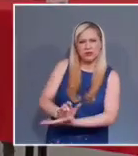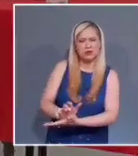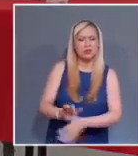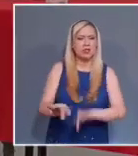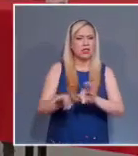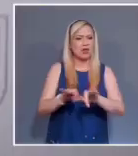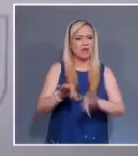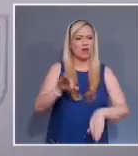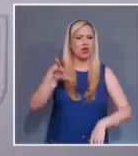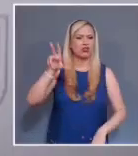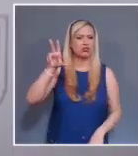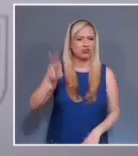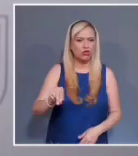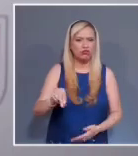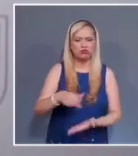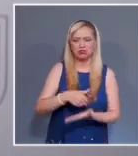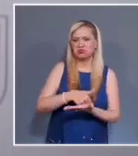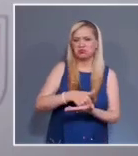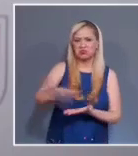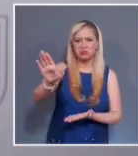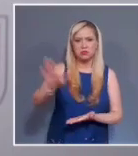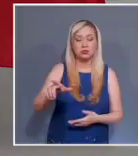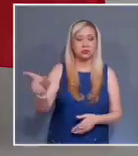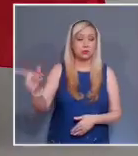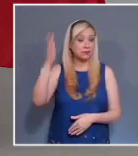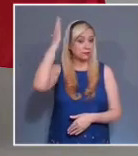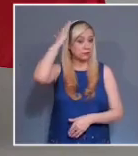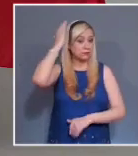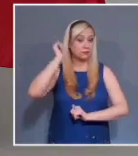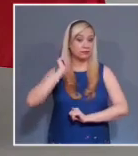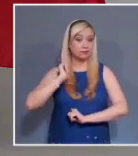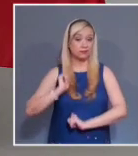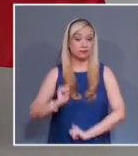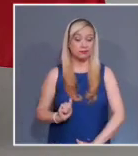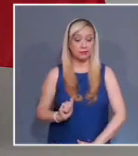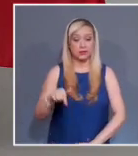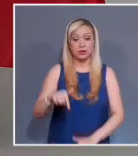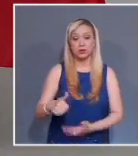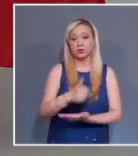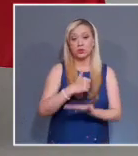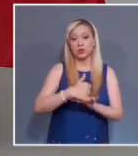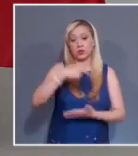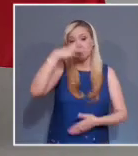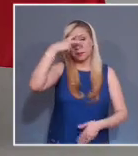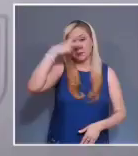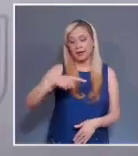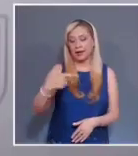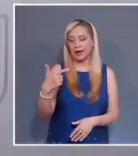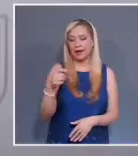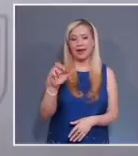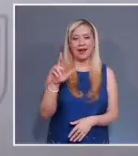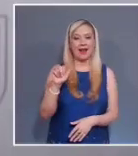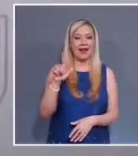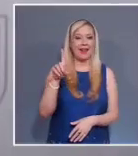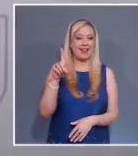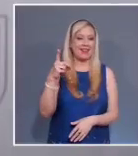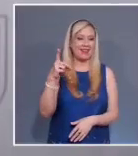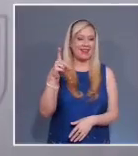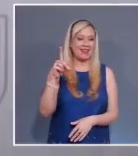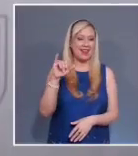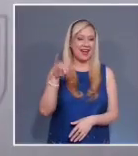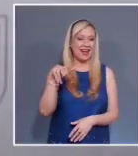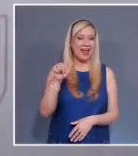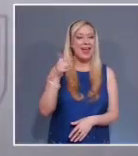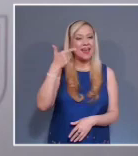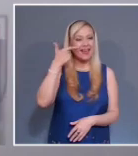titular del Consejo para Prevenir y Eliminar la Discriminación de la Ciudad de México, Geraldina González de la Vega. Históricamente,